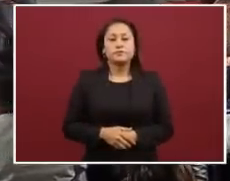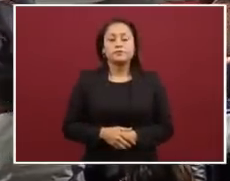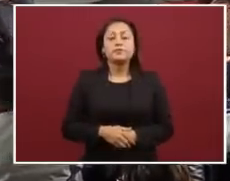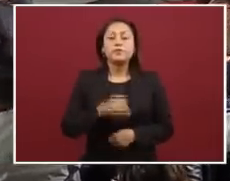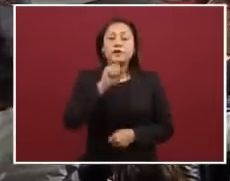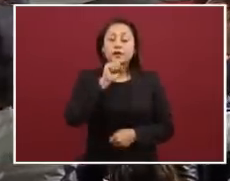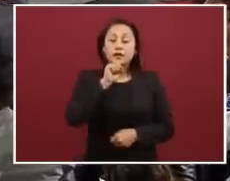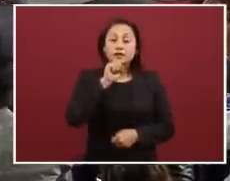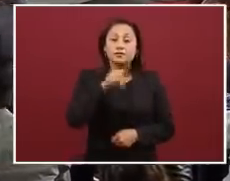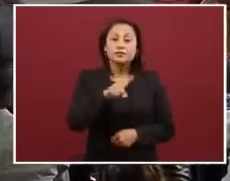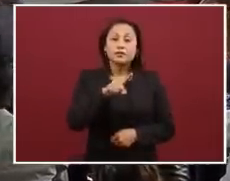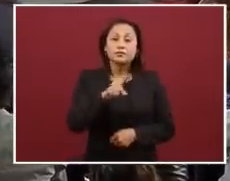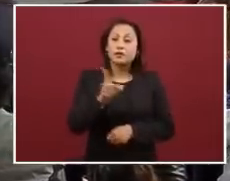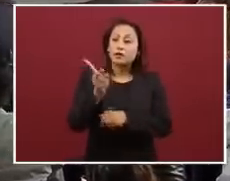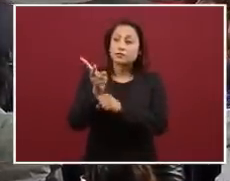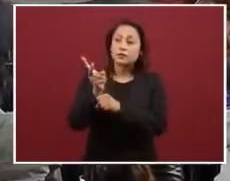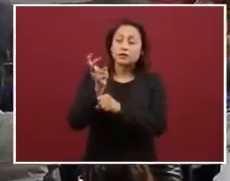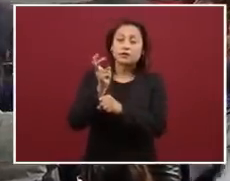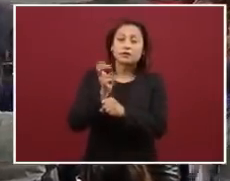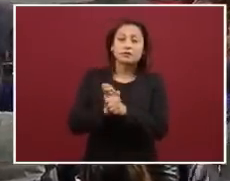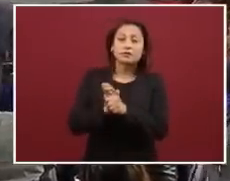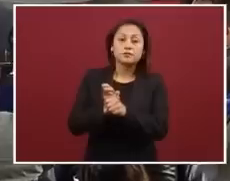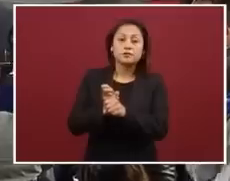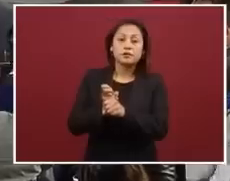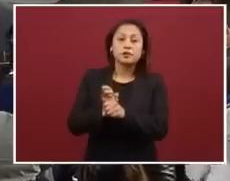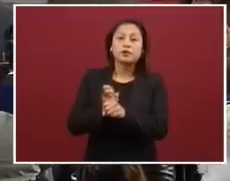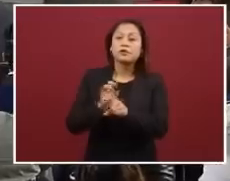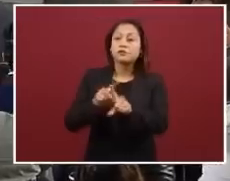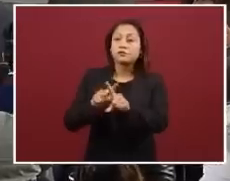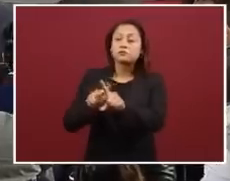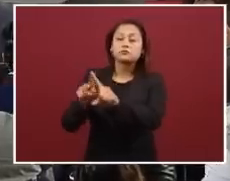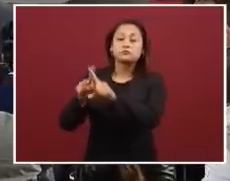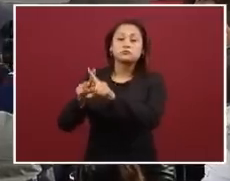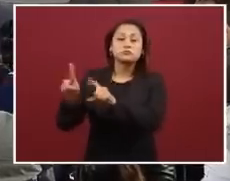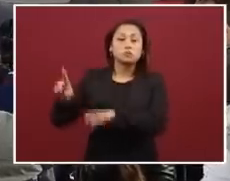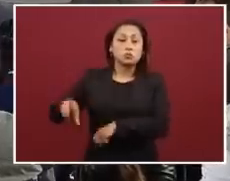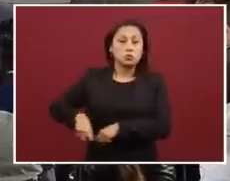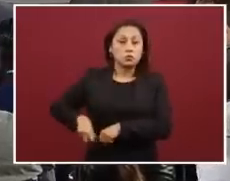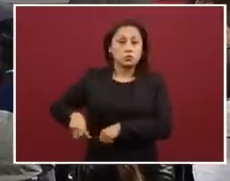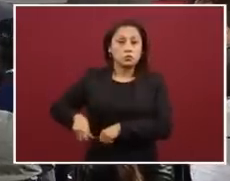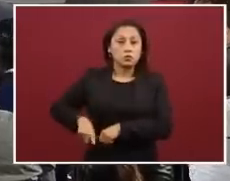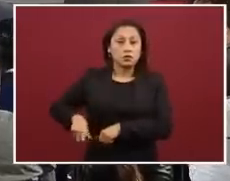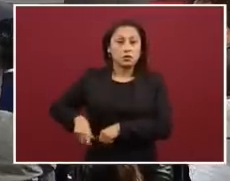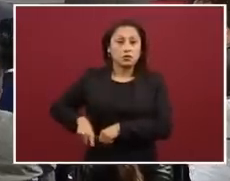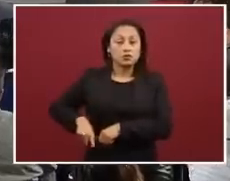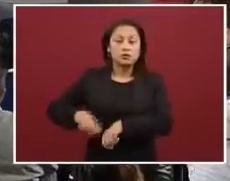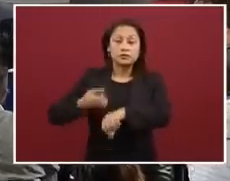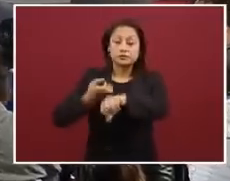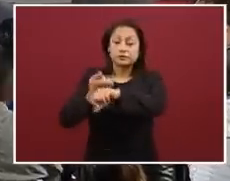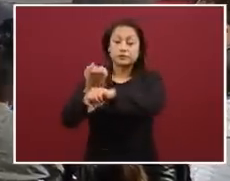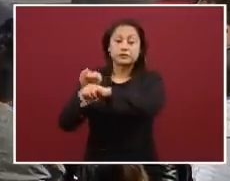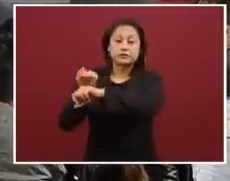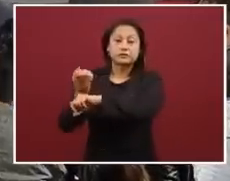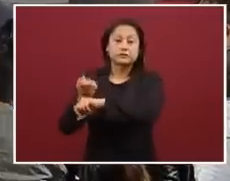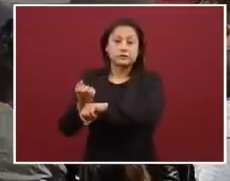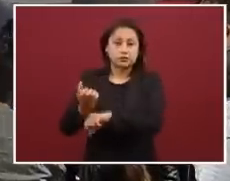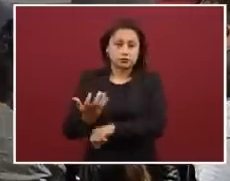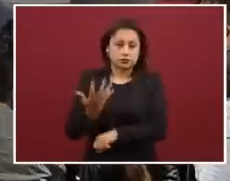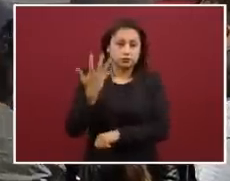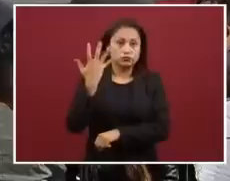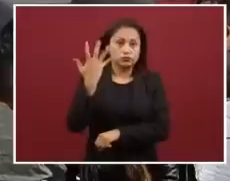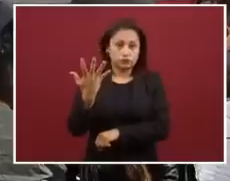a los ciudadanos gobernadores de 5 estados